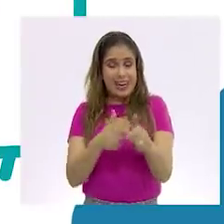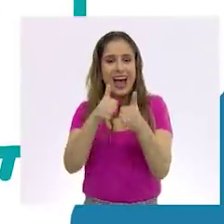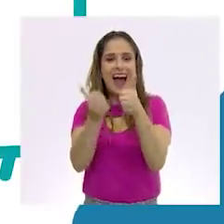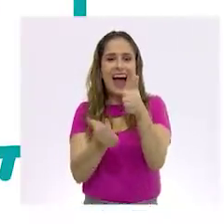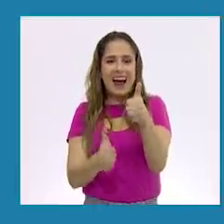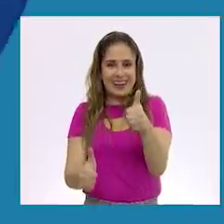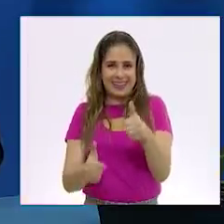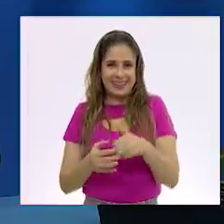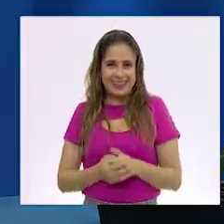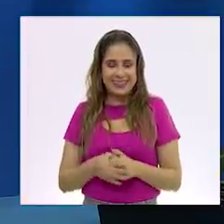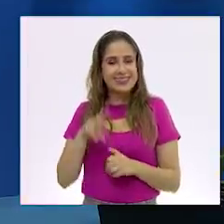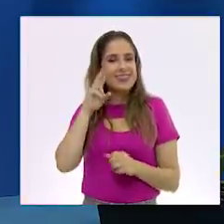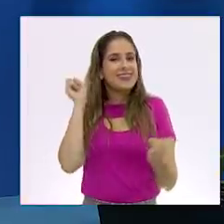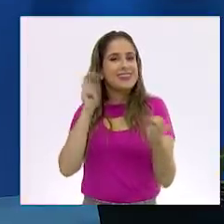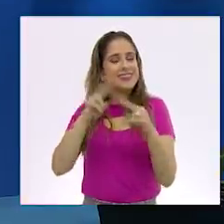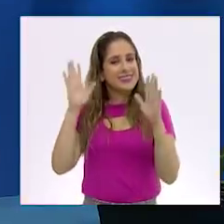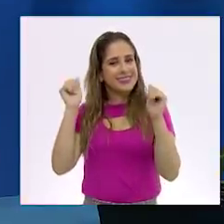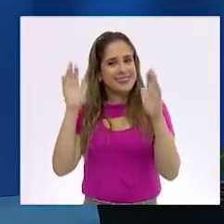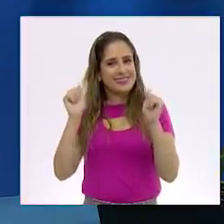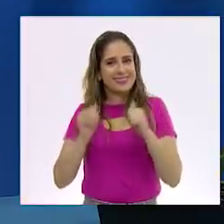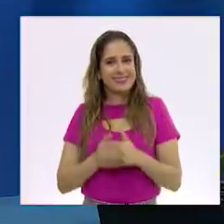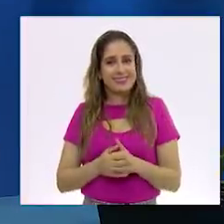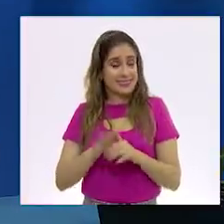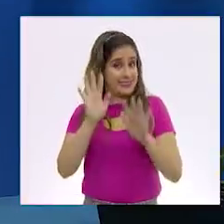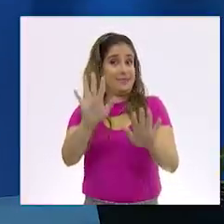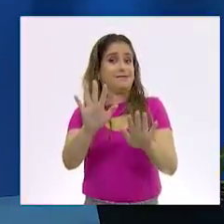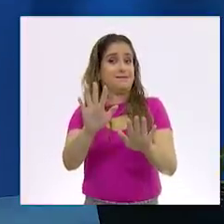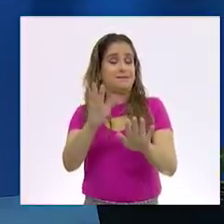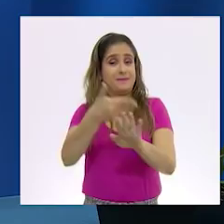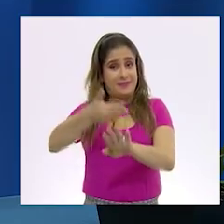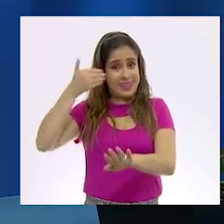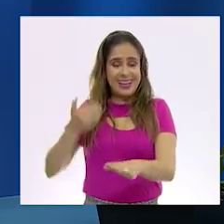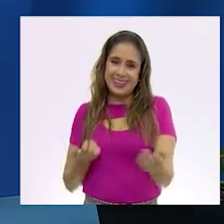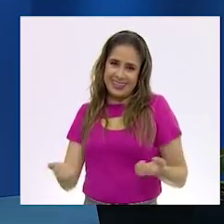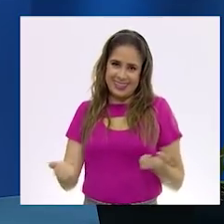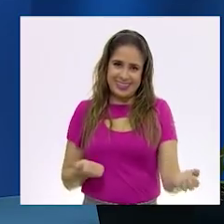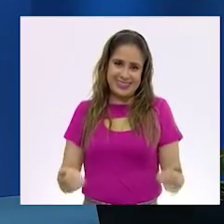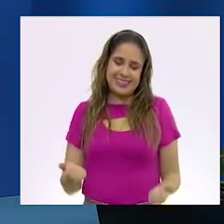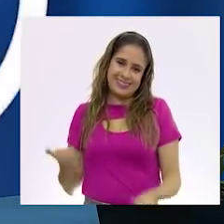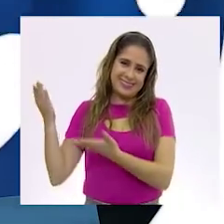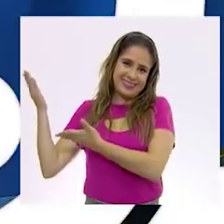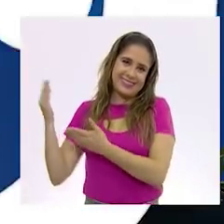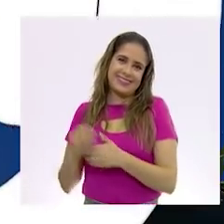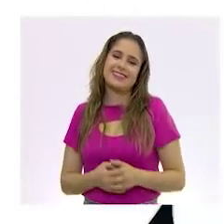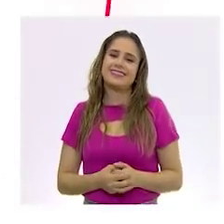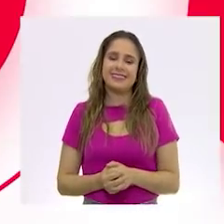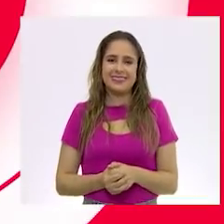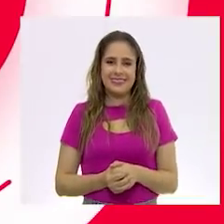artes. Hasta la próxima. Pero antes, a movernos un poco.